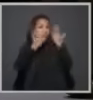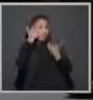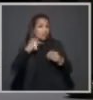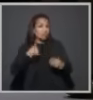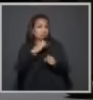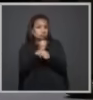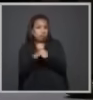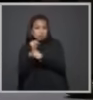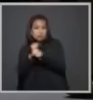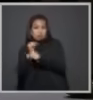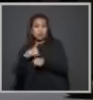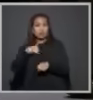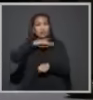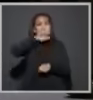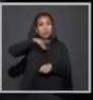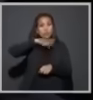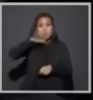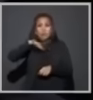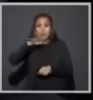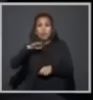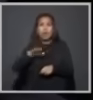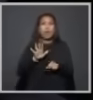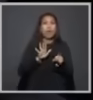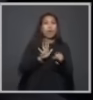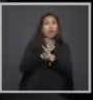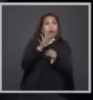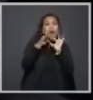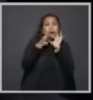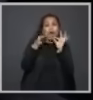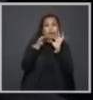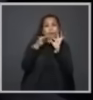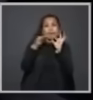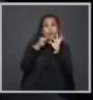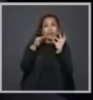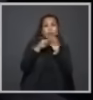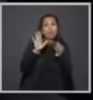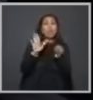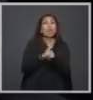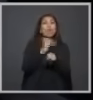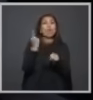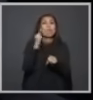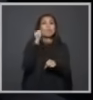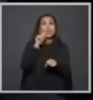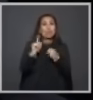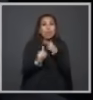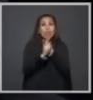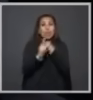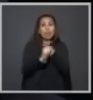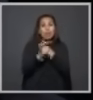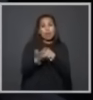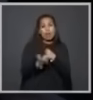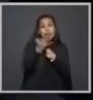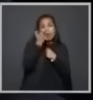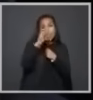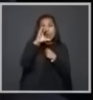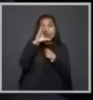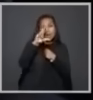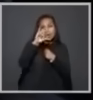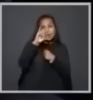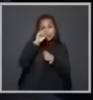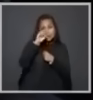analizado, he buscado la explicación del porqué de la crisis de México. Por